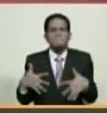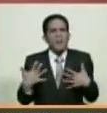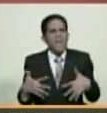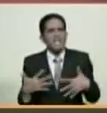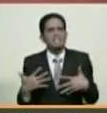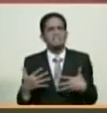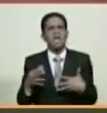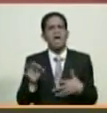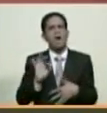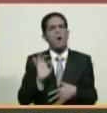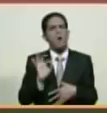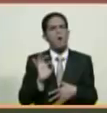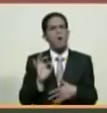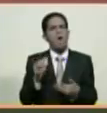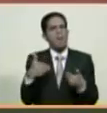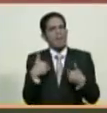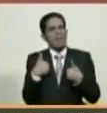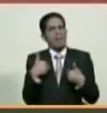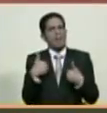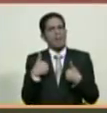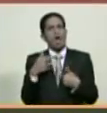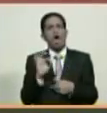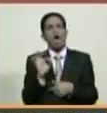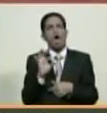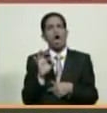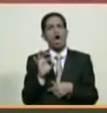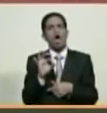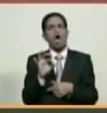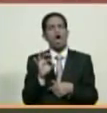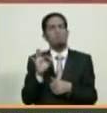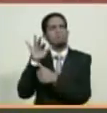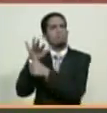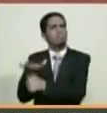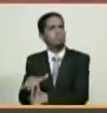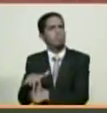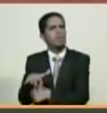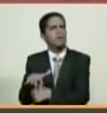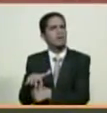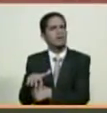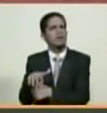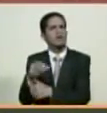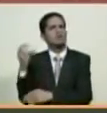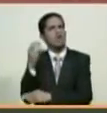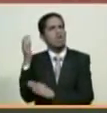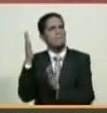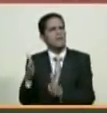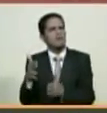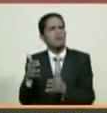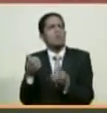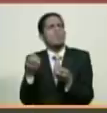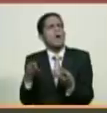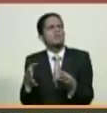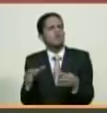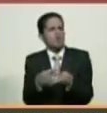tropas para agredir colombianos o colombianas? ¿Cuándo?